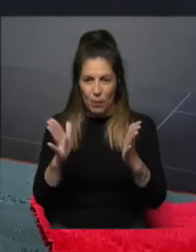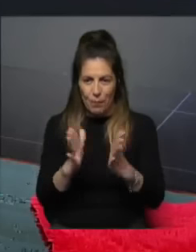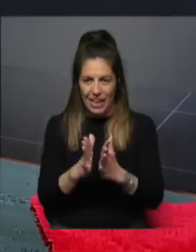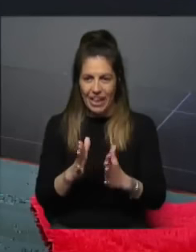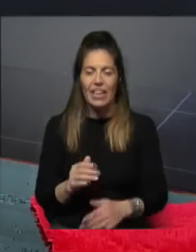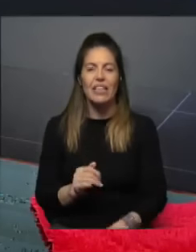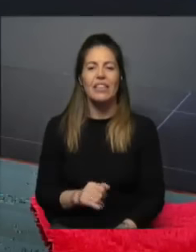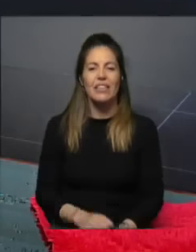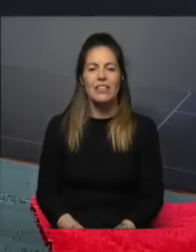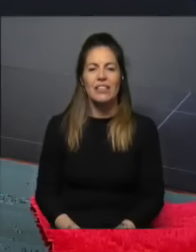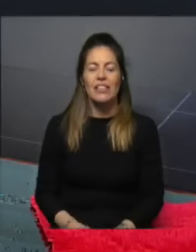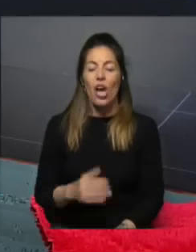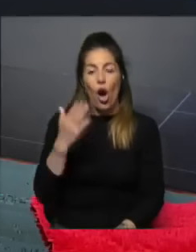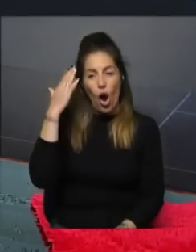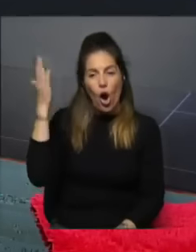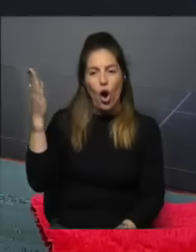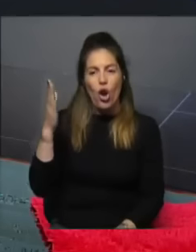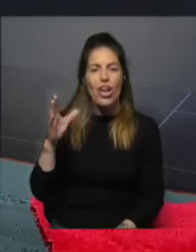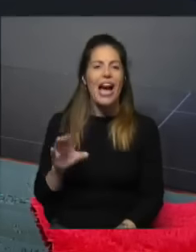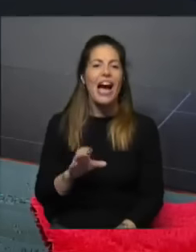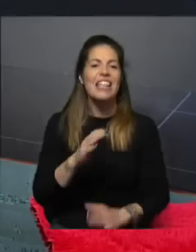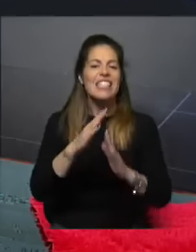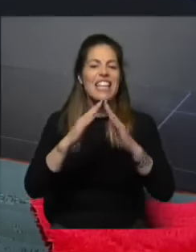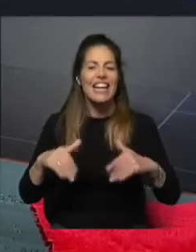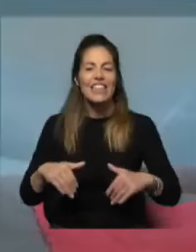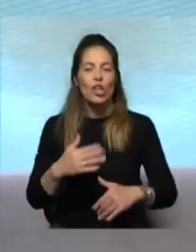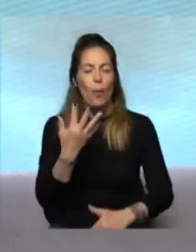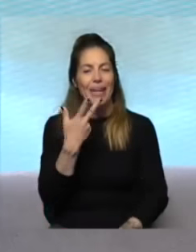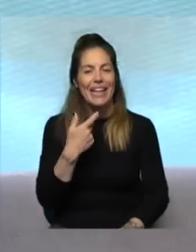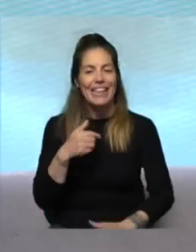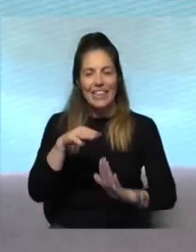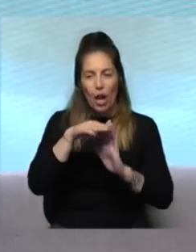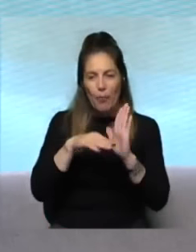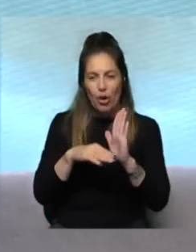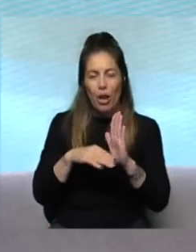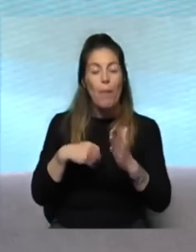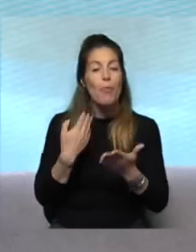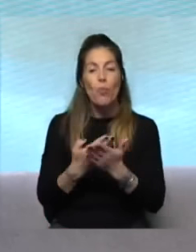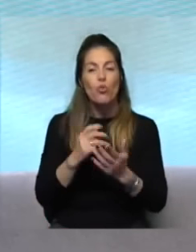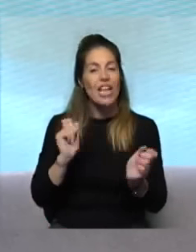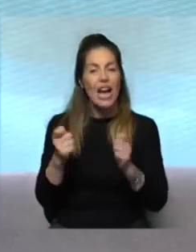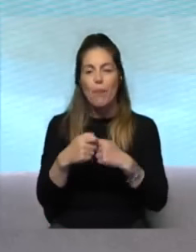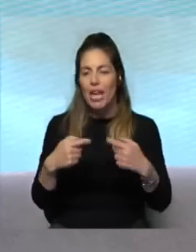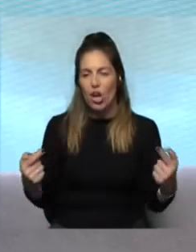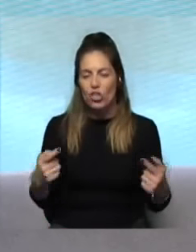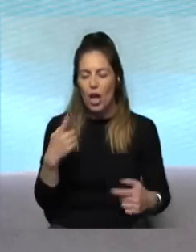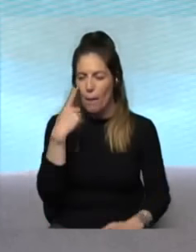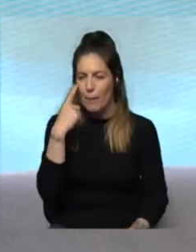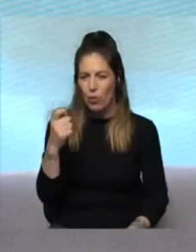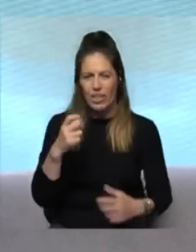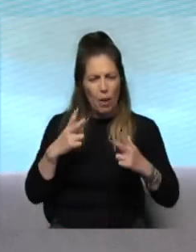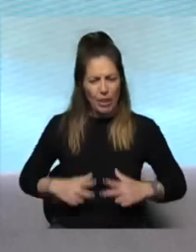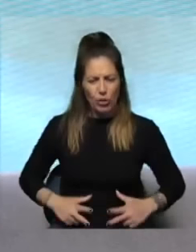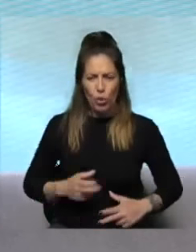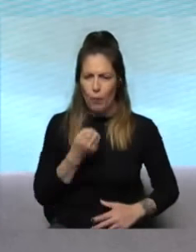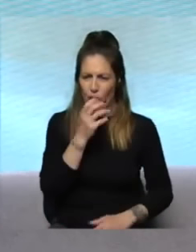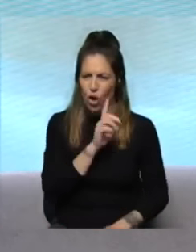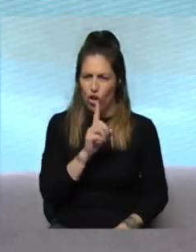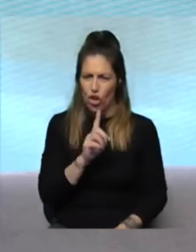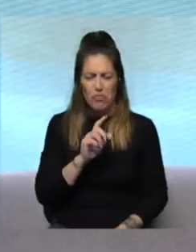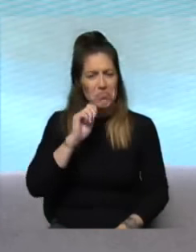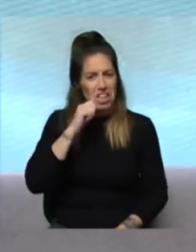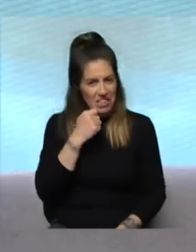¡Hola! Soy Silvia de Cerrito, me encanta el programa. Me propuse cambiar muchas cosas. Me di cuenta que mi actitud no era la mejor. ¡Ay, qué